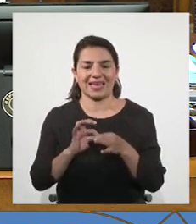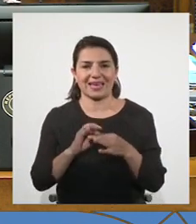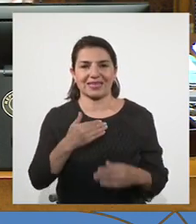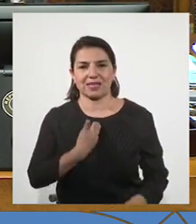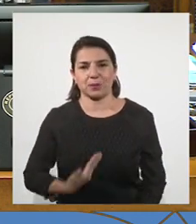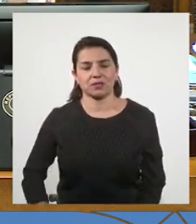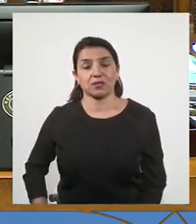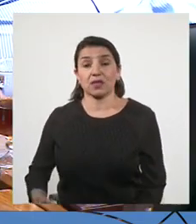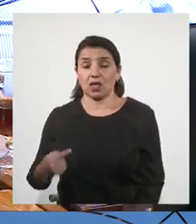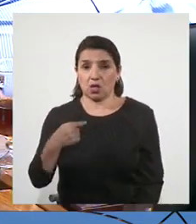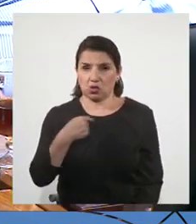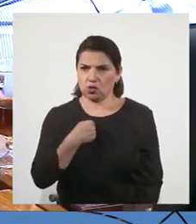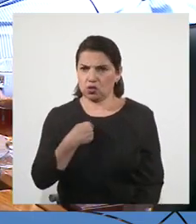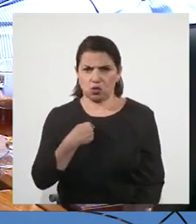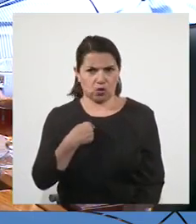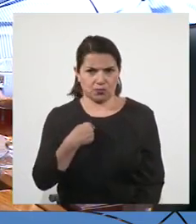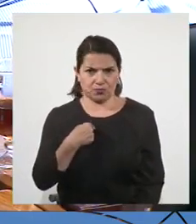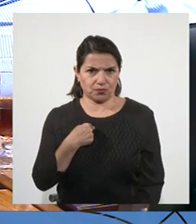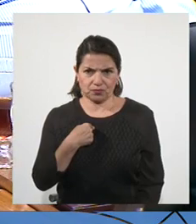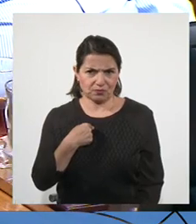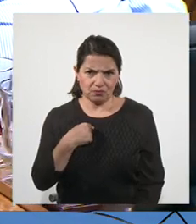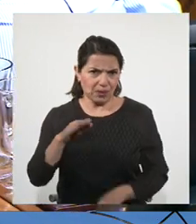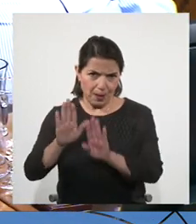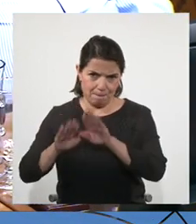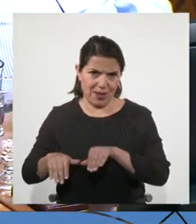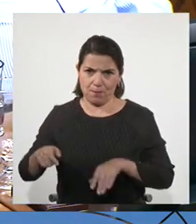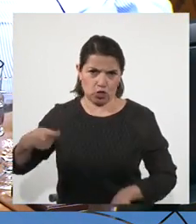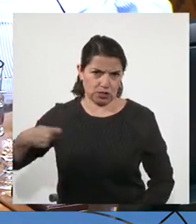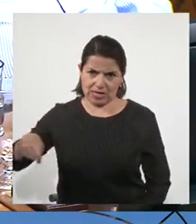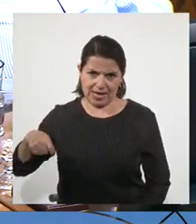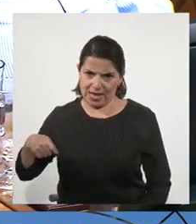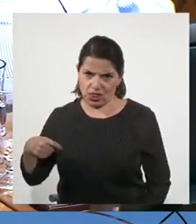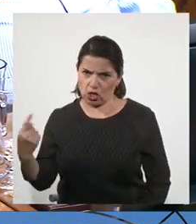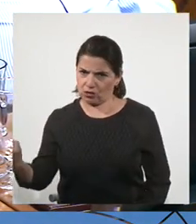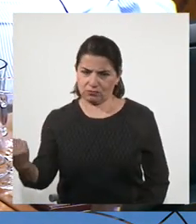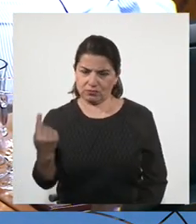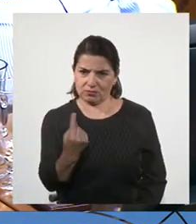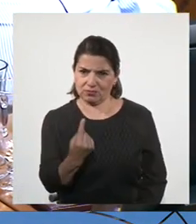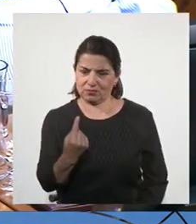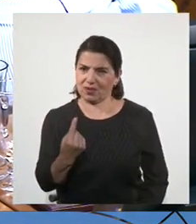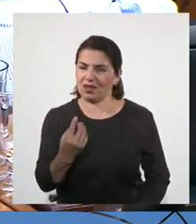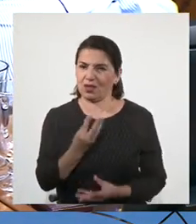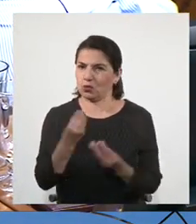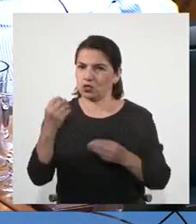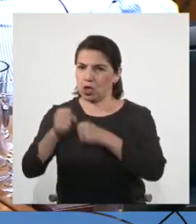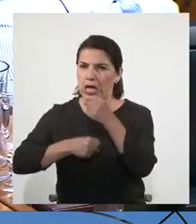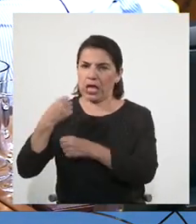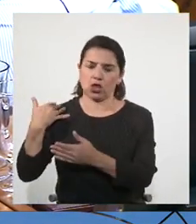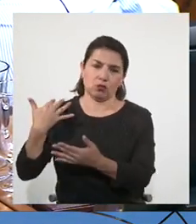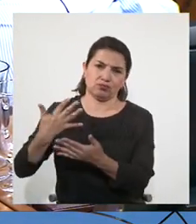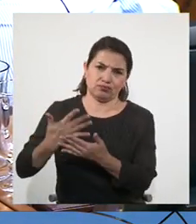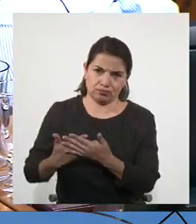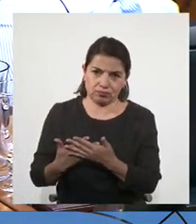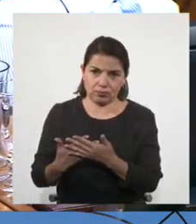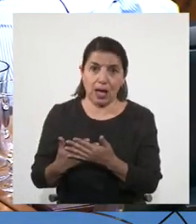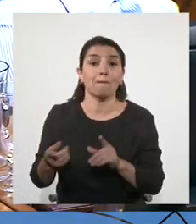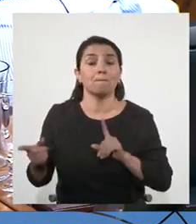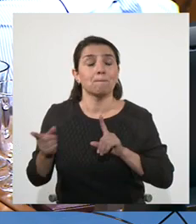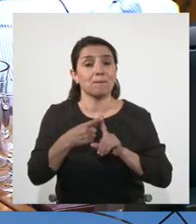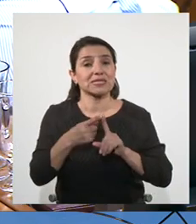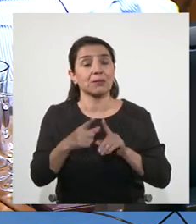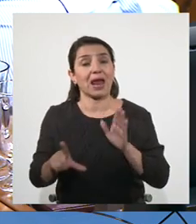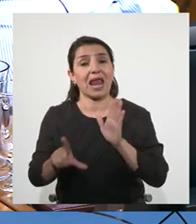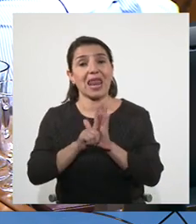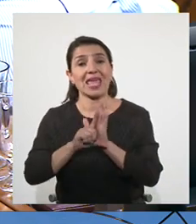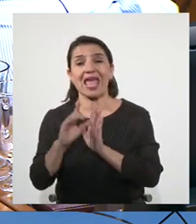tocó, como a muchas senadoras o senadores, que estamos algunos años, actuar activamente en lo que fue la ley